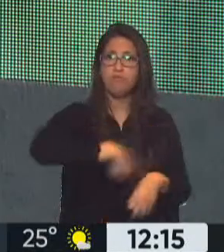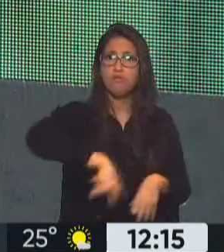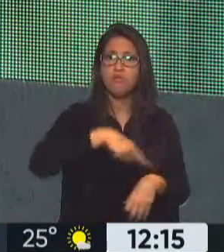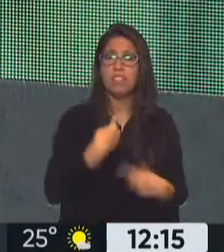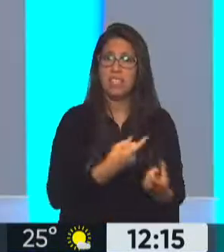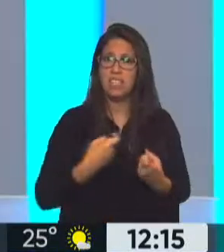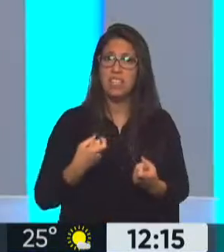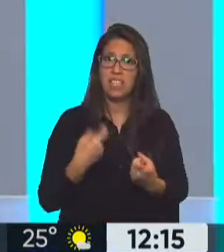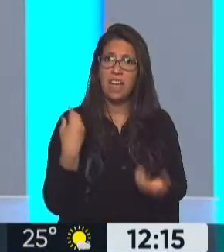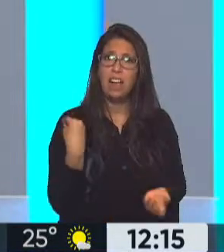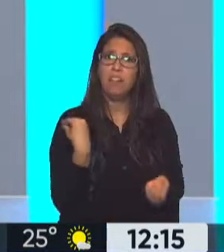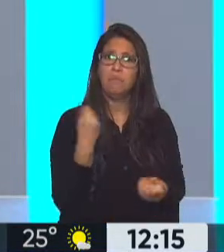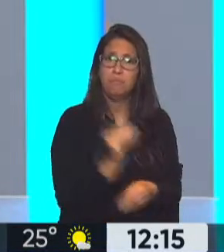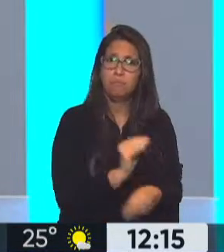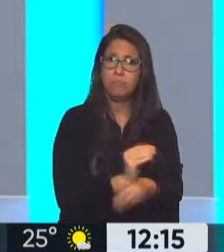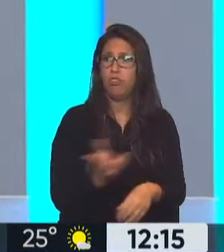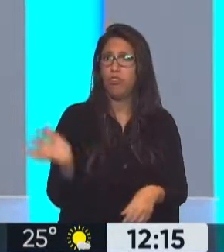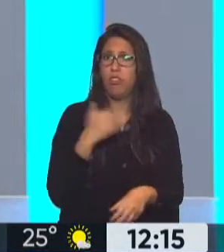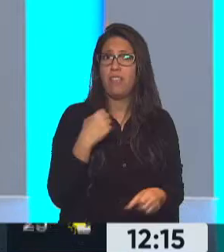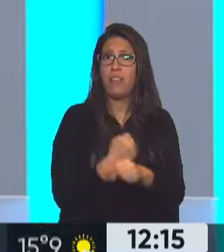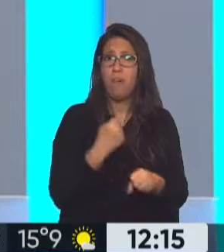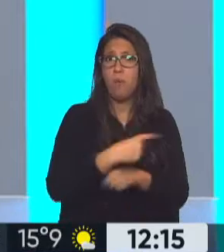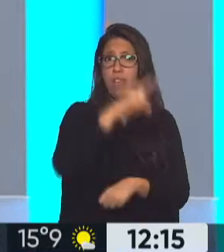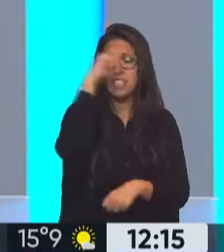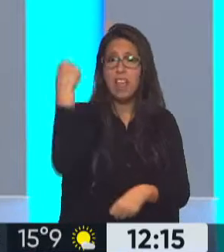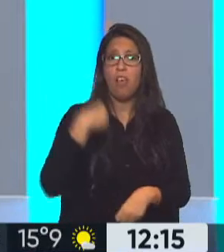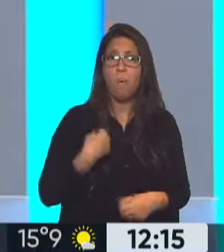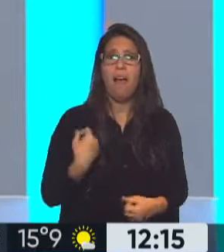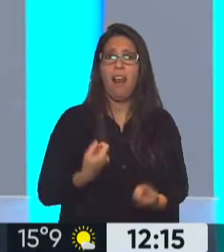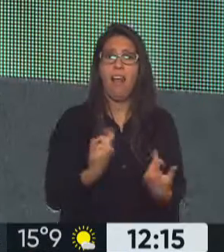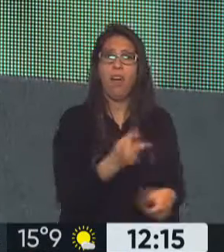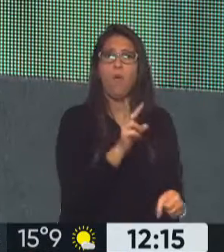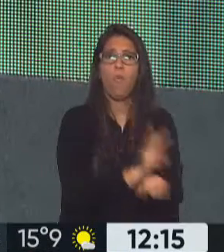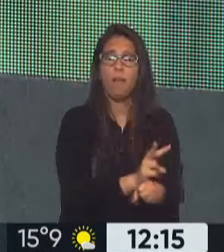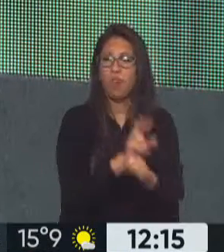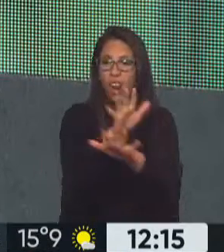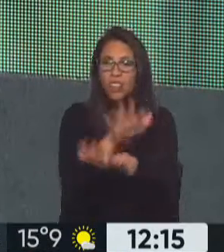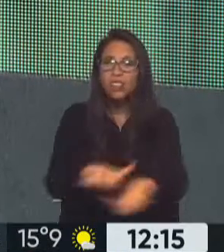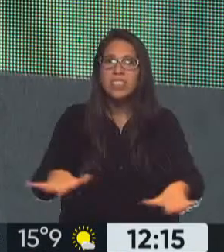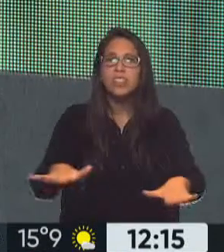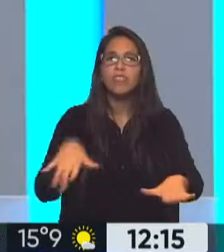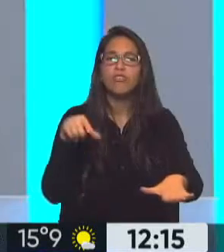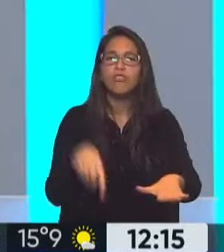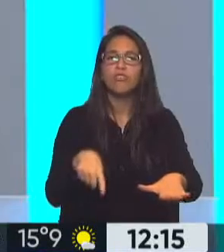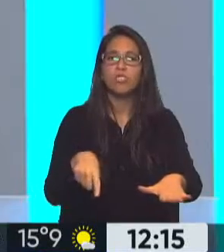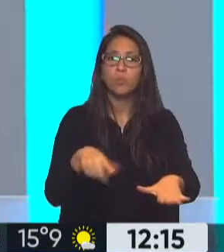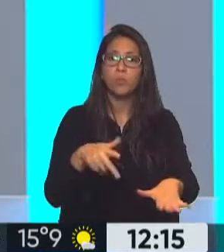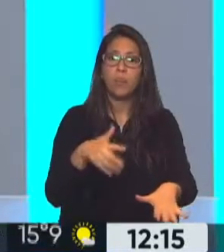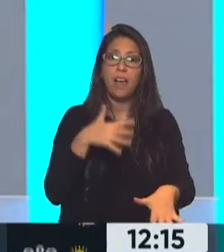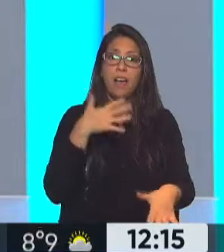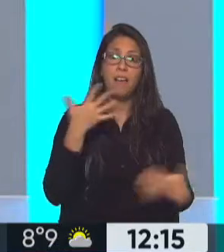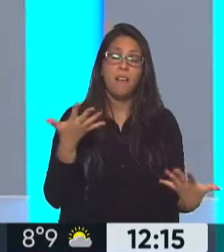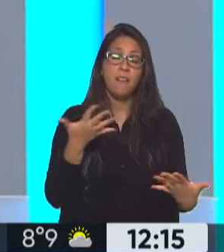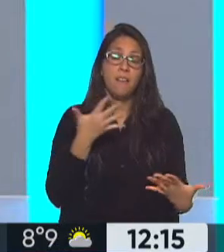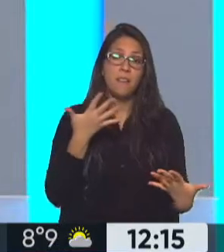gobierno aspiramos y trabajamos todos los días a poder protegerlos, porque además los niños, esto es una verdad de perogrullo